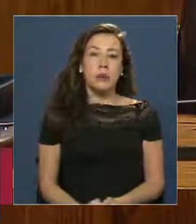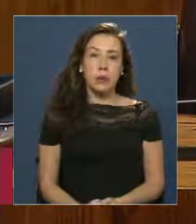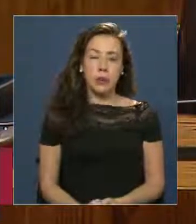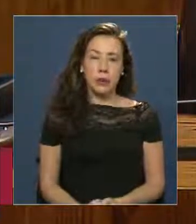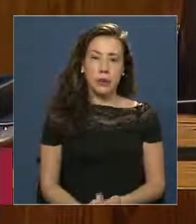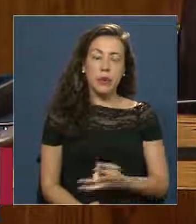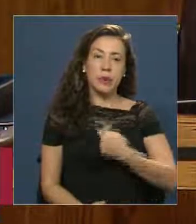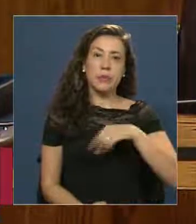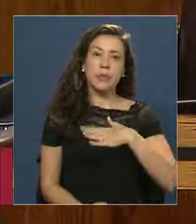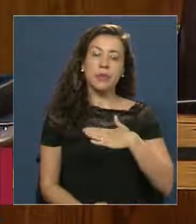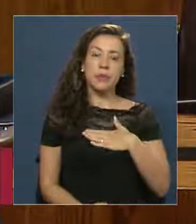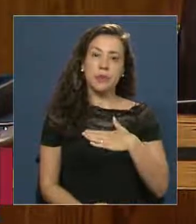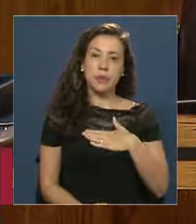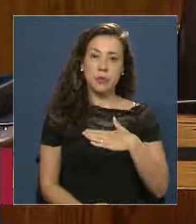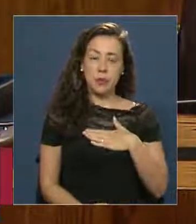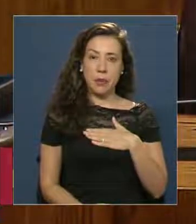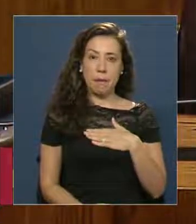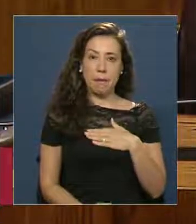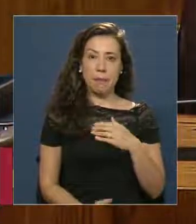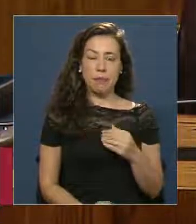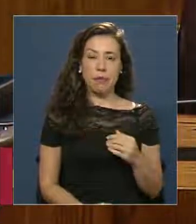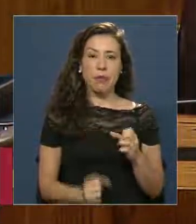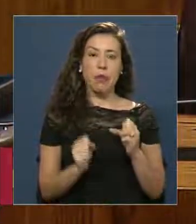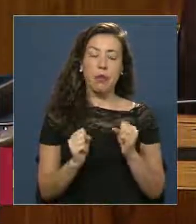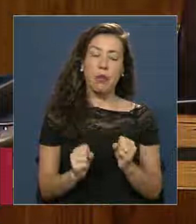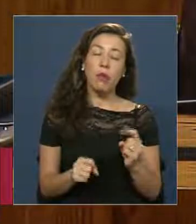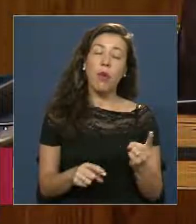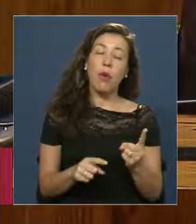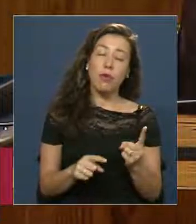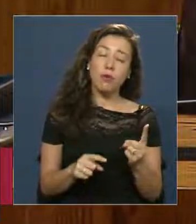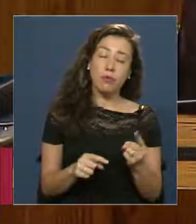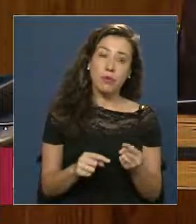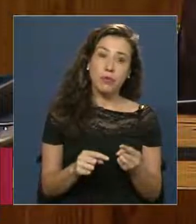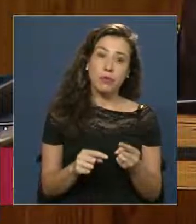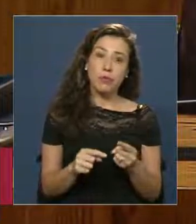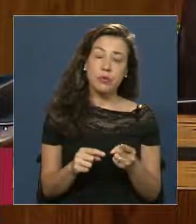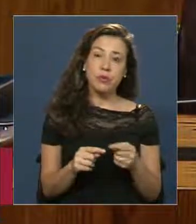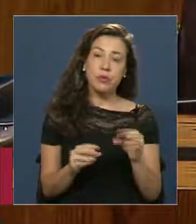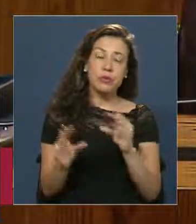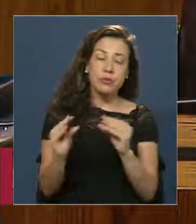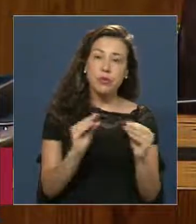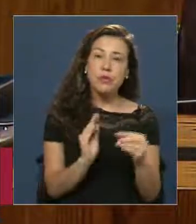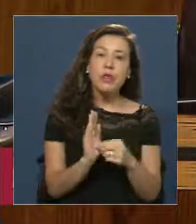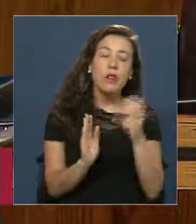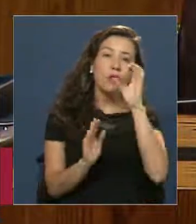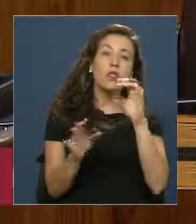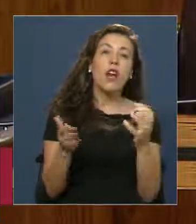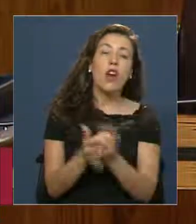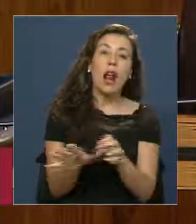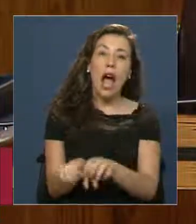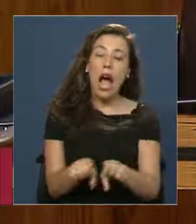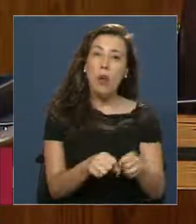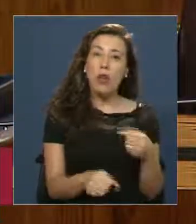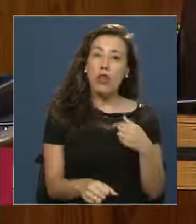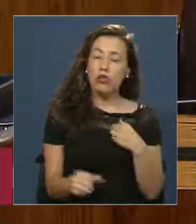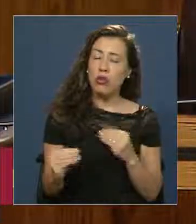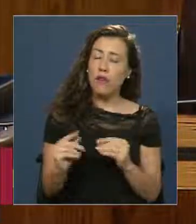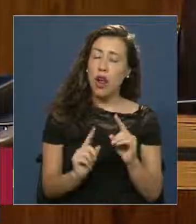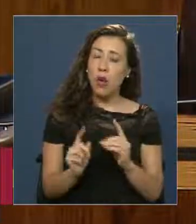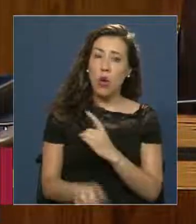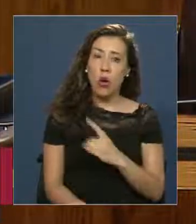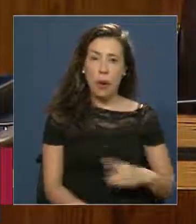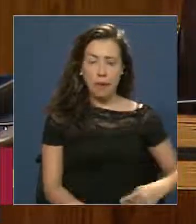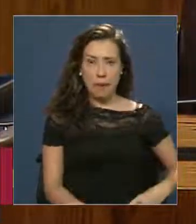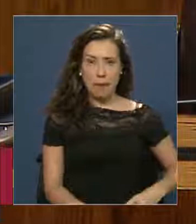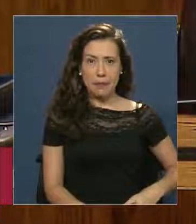nosotros hubiéramos querido poder reconversar esta iniciativa para ver si pudiéramos buscar un acuerdo. Yo hablé con algunos